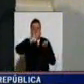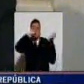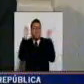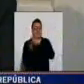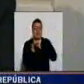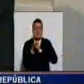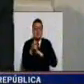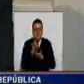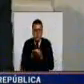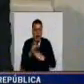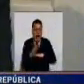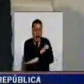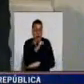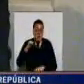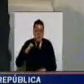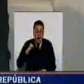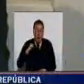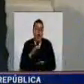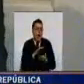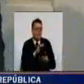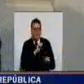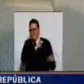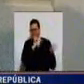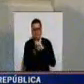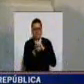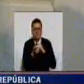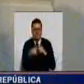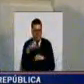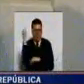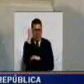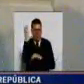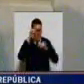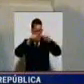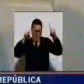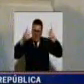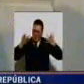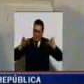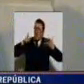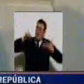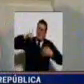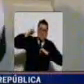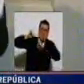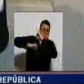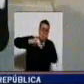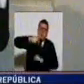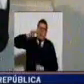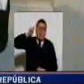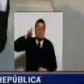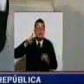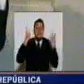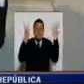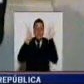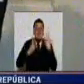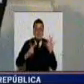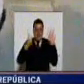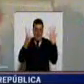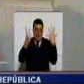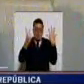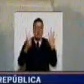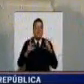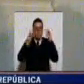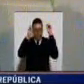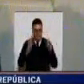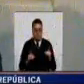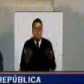al primer intento de privatización que se hizo. Un país que era distinto, etcétera, etcétera. Les dieron 7 días para tomar